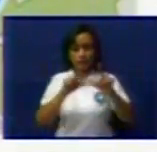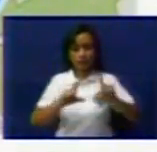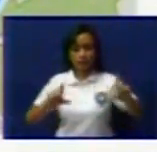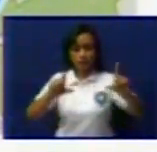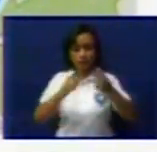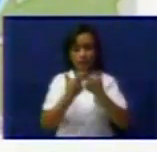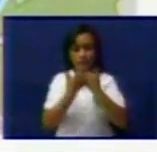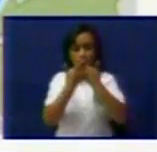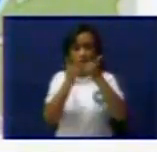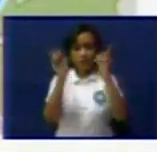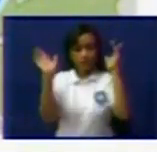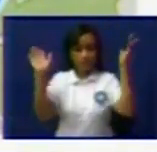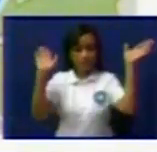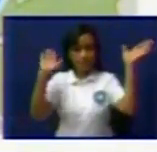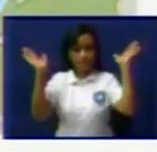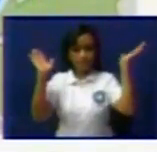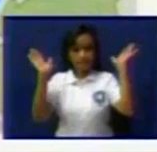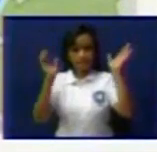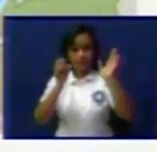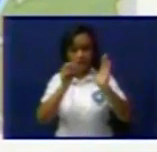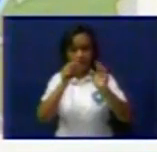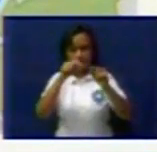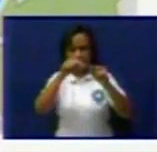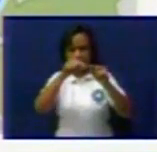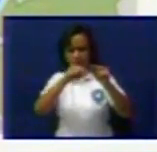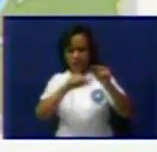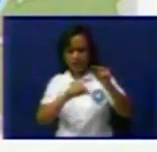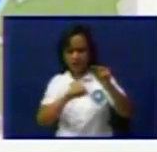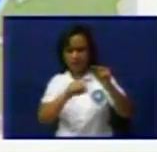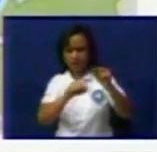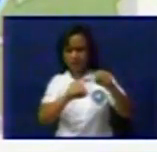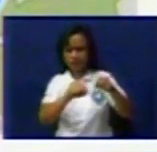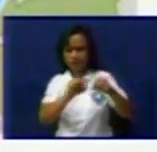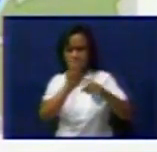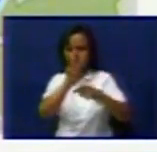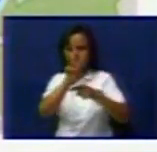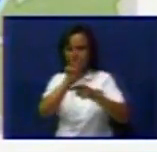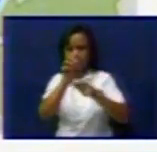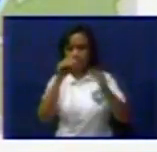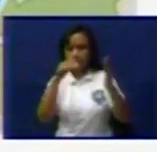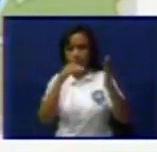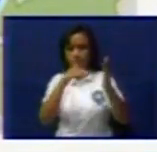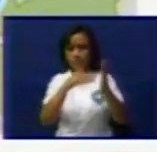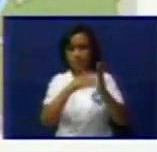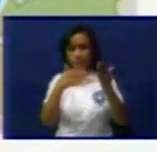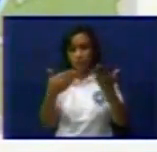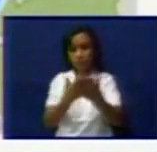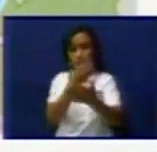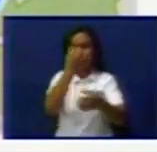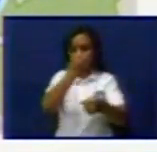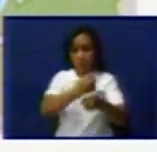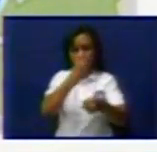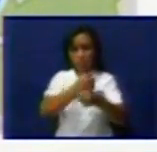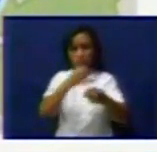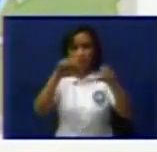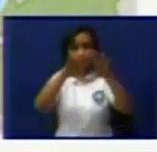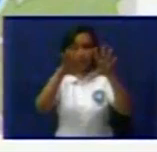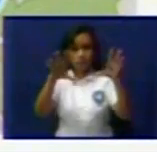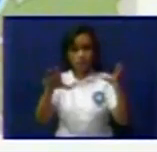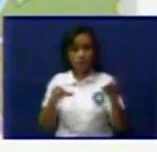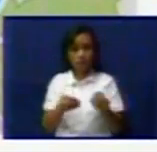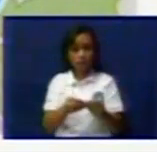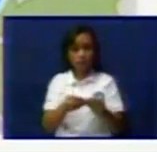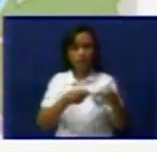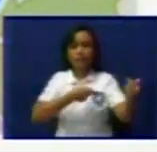Esta zona de libre comercio, esa parte abajo, ofrecerá 30.000 puestos de trabajo y su monto total